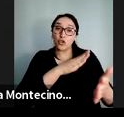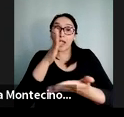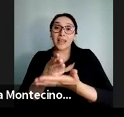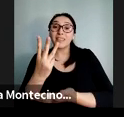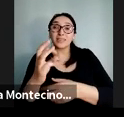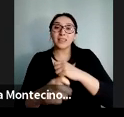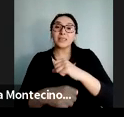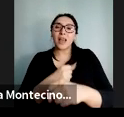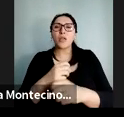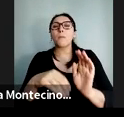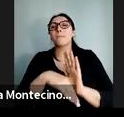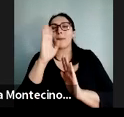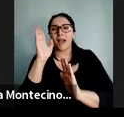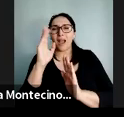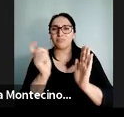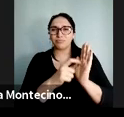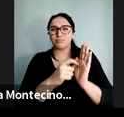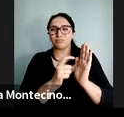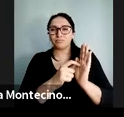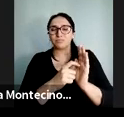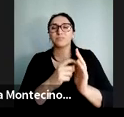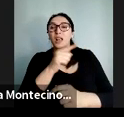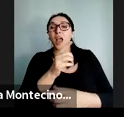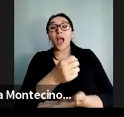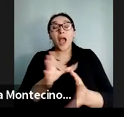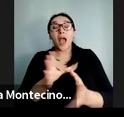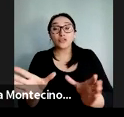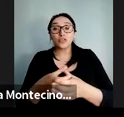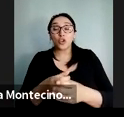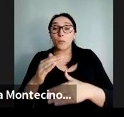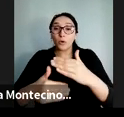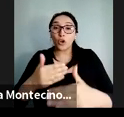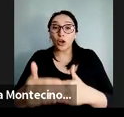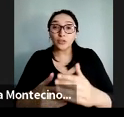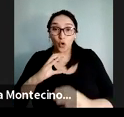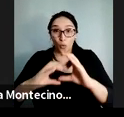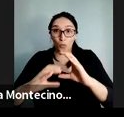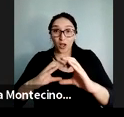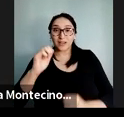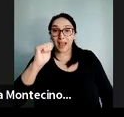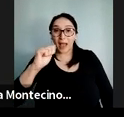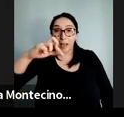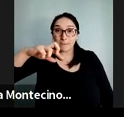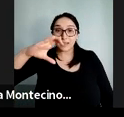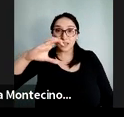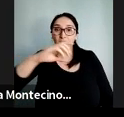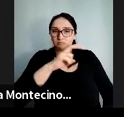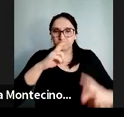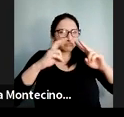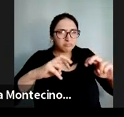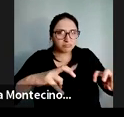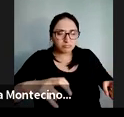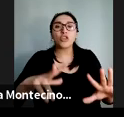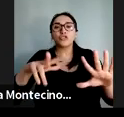vivirlo. Estas cifras fueron entregadas por la Asociación para el Progreso en Comunicaciones, APC. Sin embargo, en la adolescencia